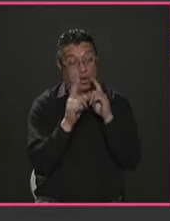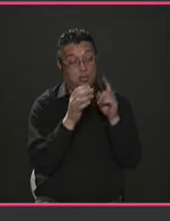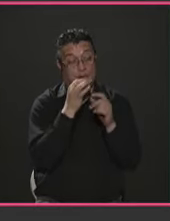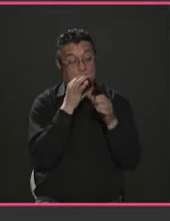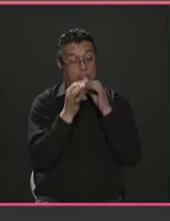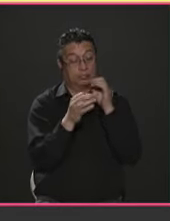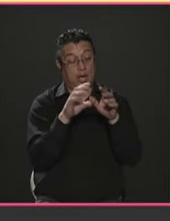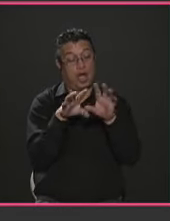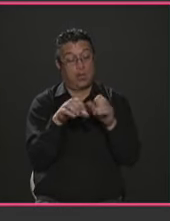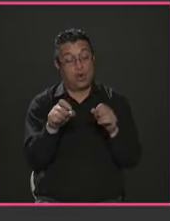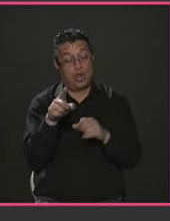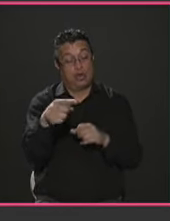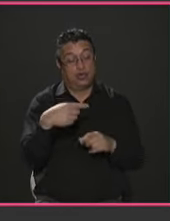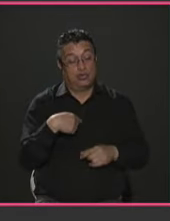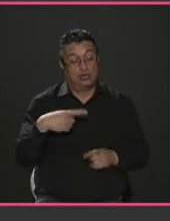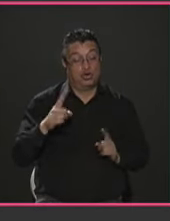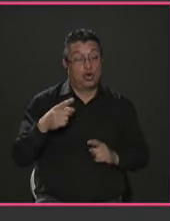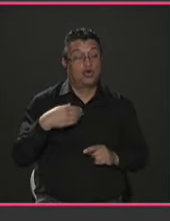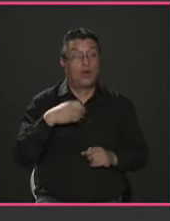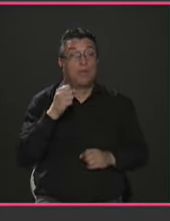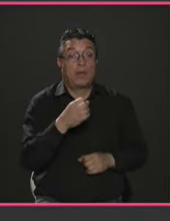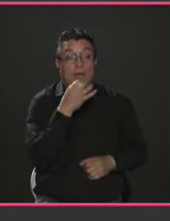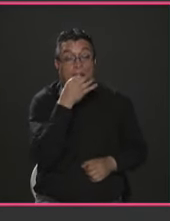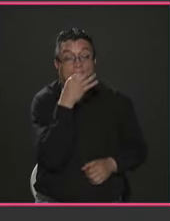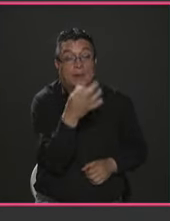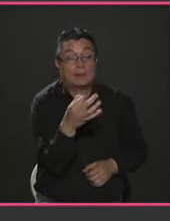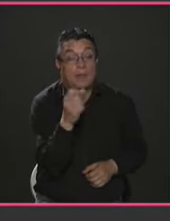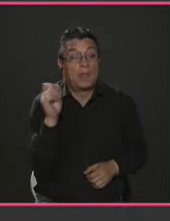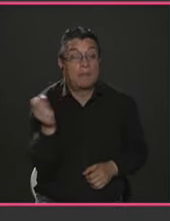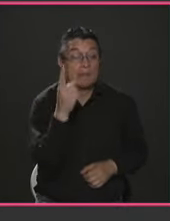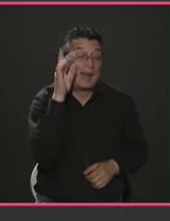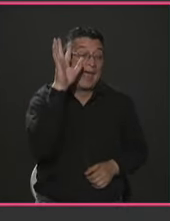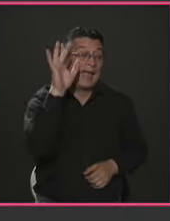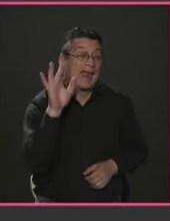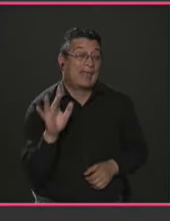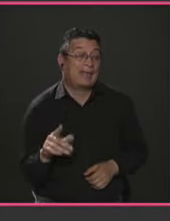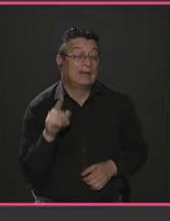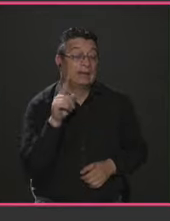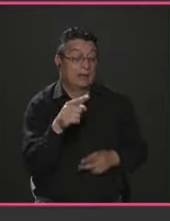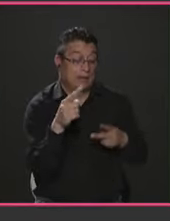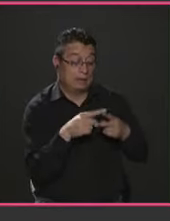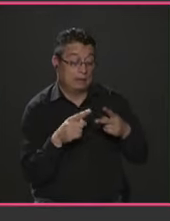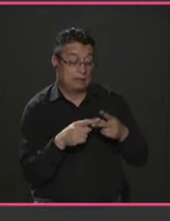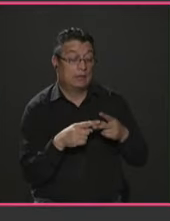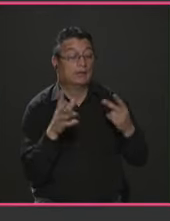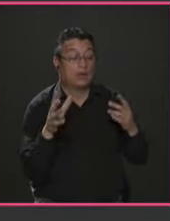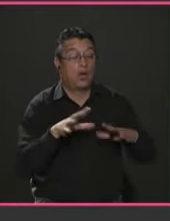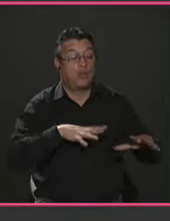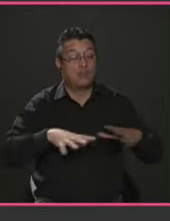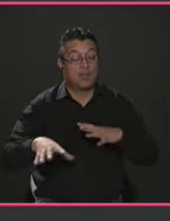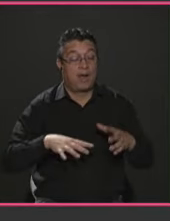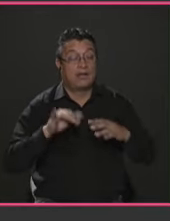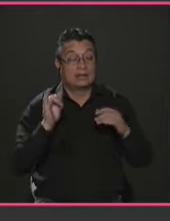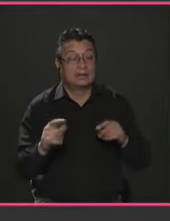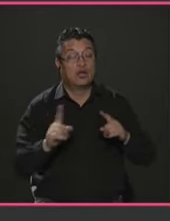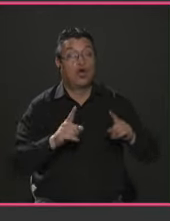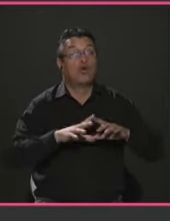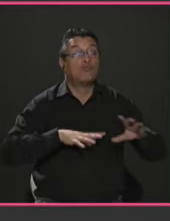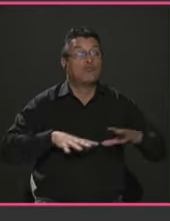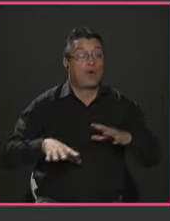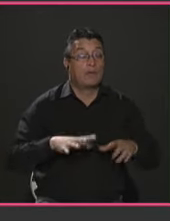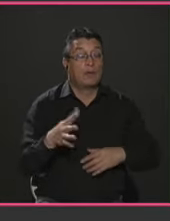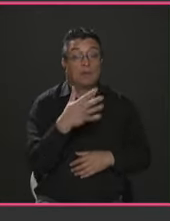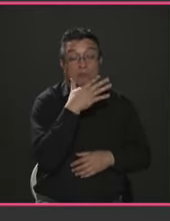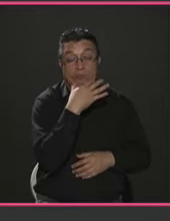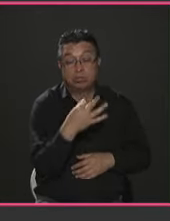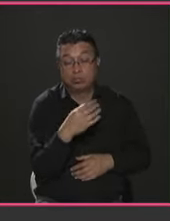ustedes pueden estar de acuerdo pueden agregar otra por ejemplo yo podría decir primera característica que tiene estos elementos si algo se mueve o no se mueve y por simplicidad para la